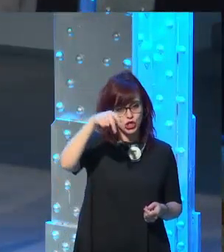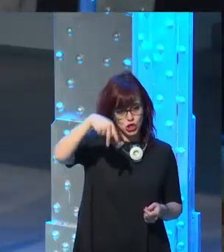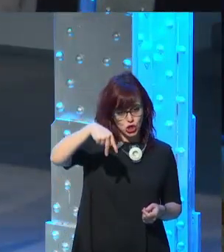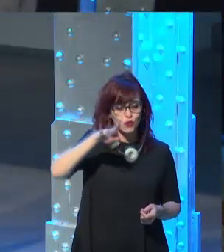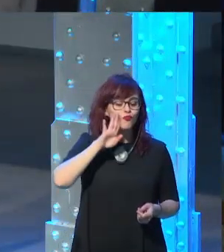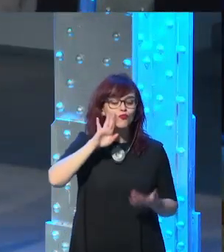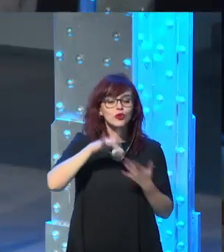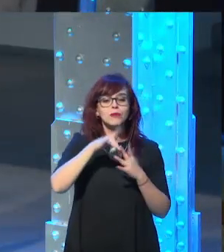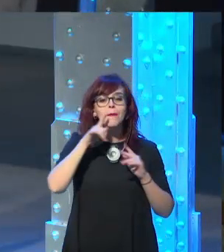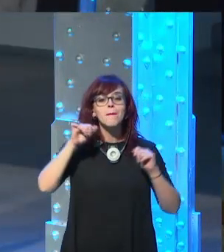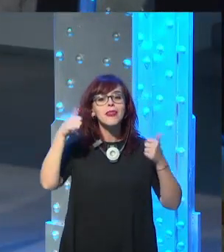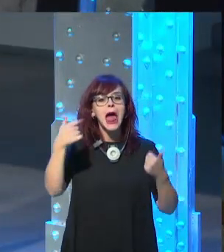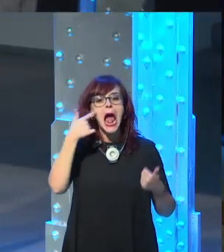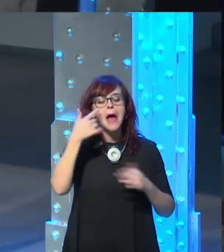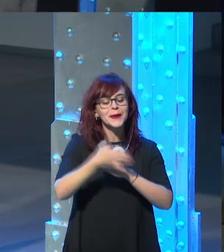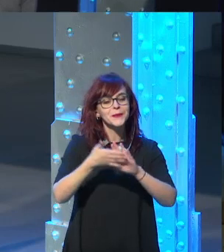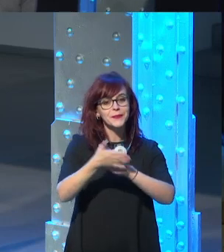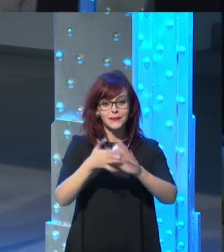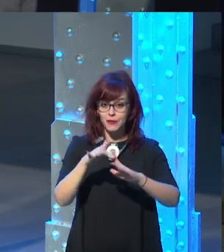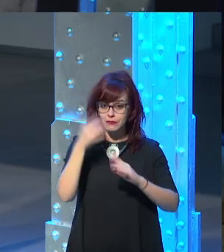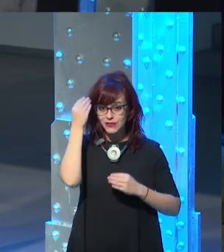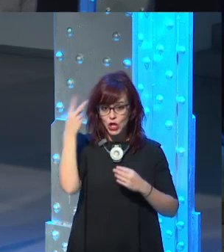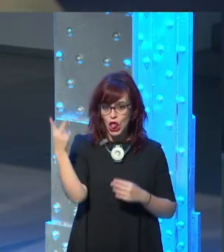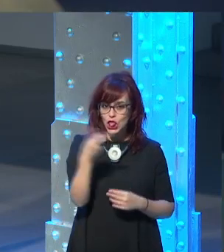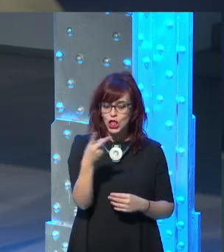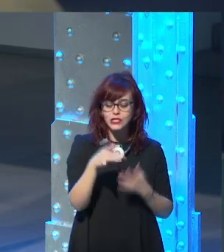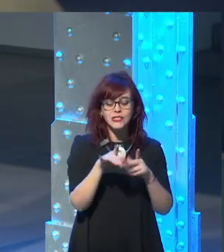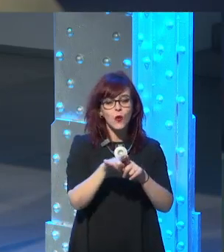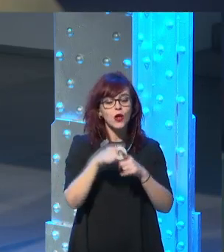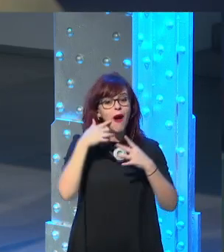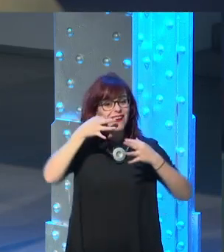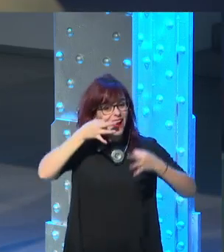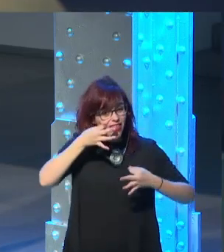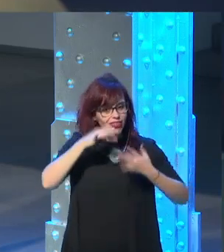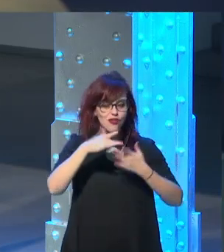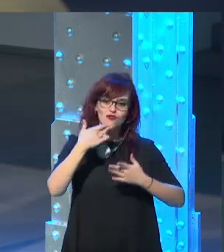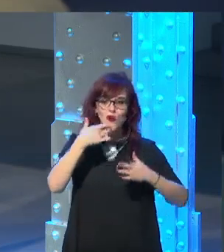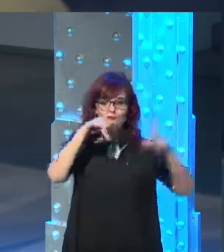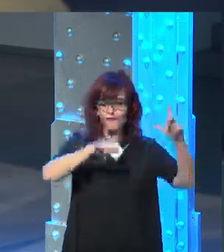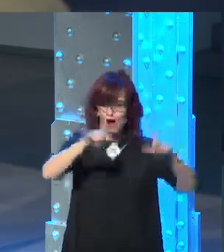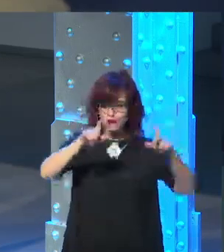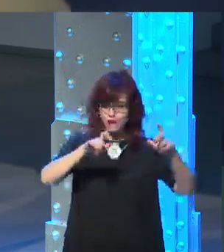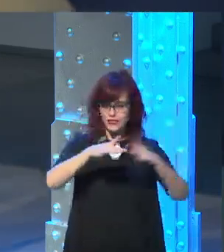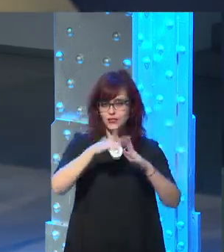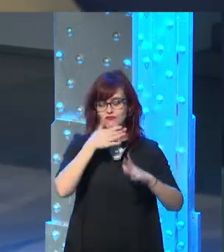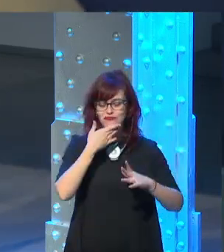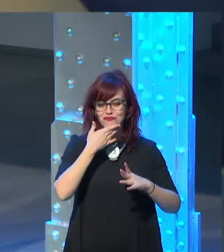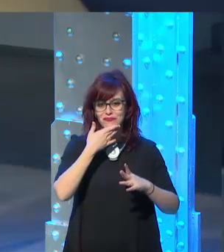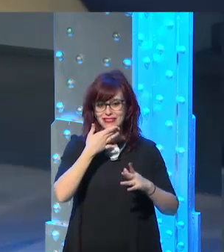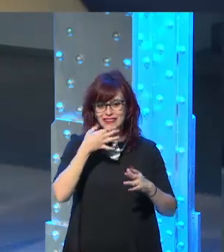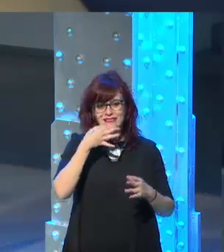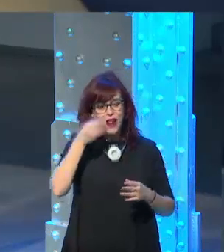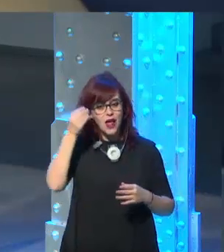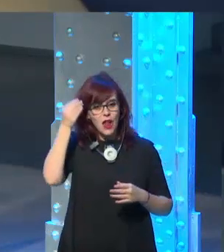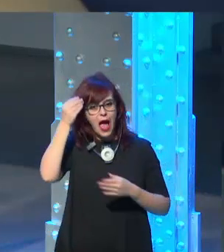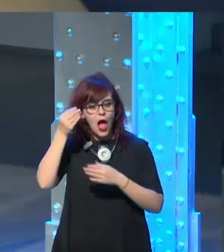Bueno, para empezar, yo creo que vosotros habéis hecho una foto de la realidad, ¿no? Más que un concepto